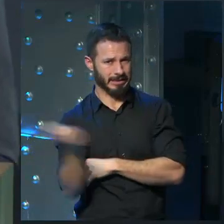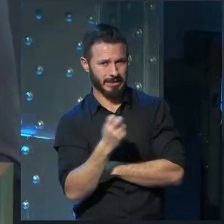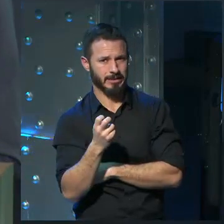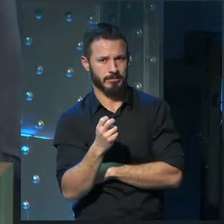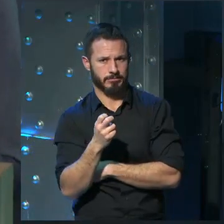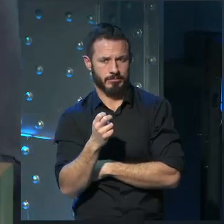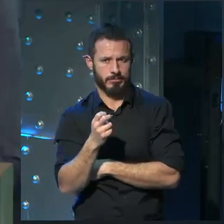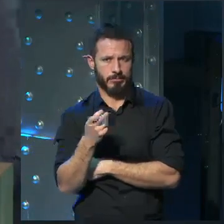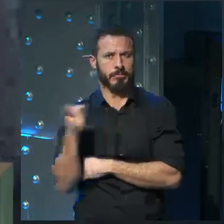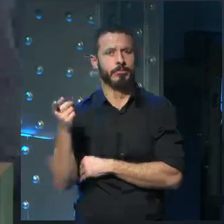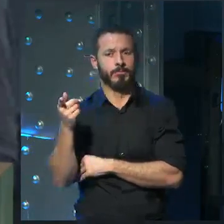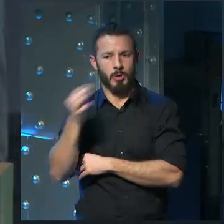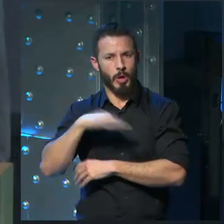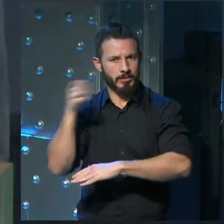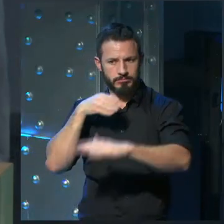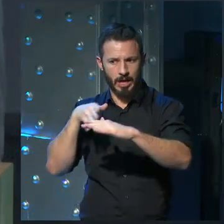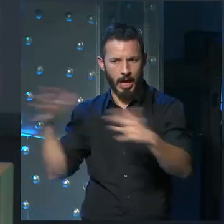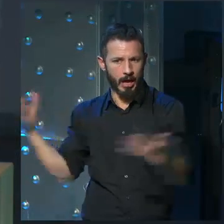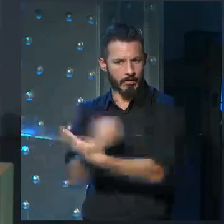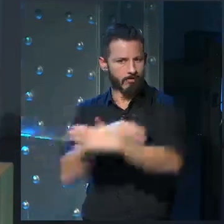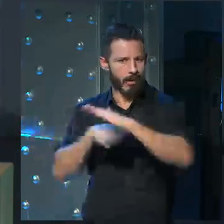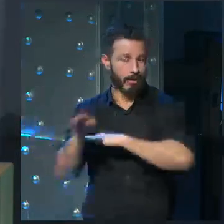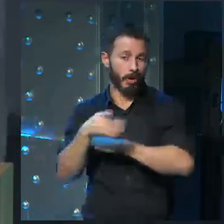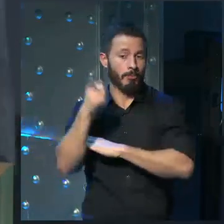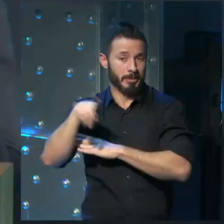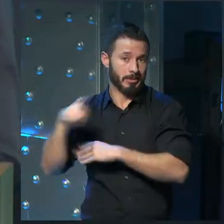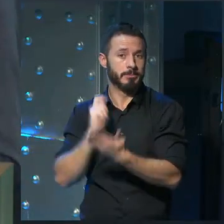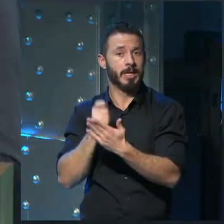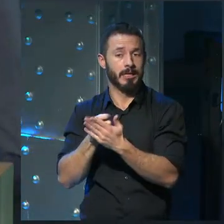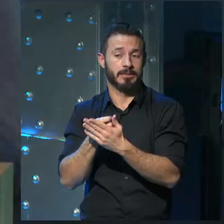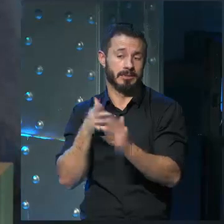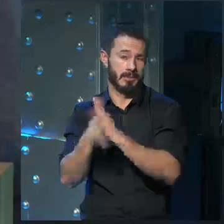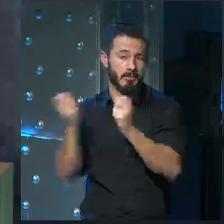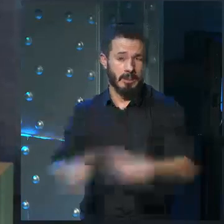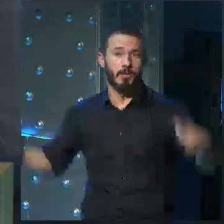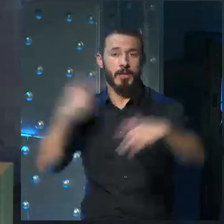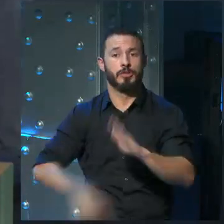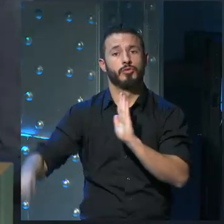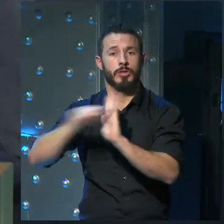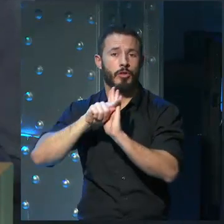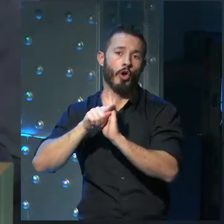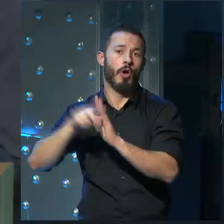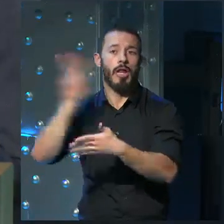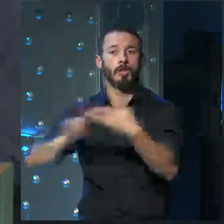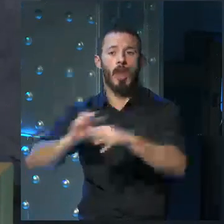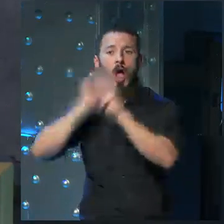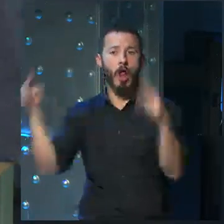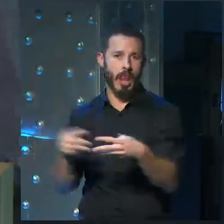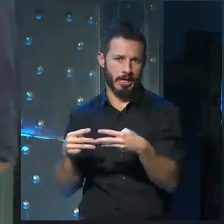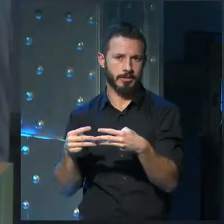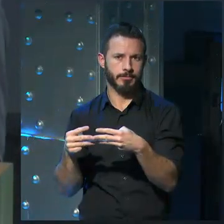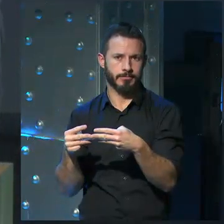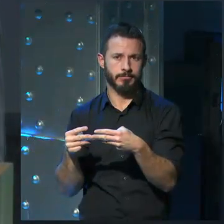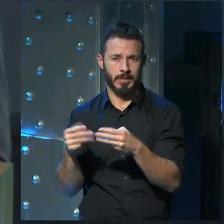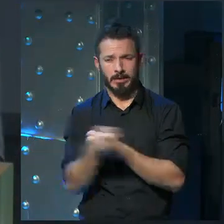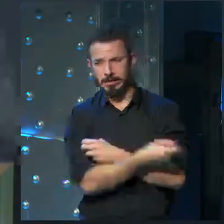Pagas una cantidad al mes y puedes acceder a todo eso. Eso es lo que es una plataforma de suscripción o de lectura online. Hay unos cuantos y